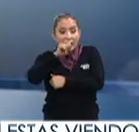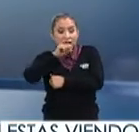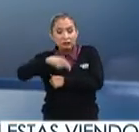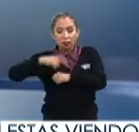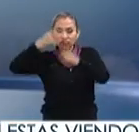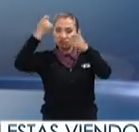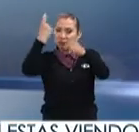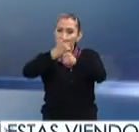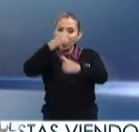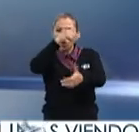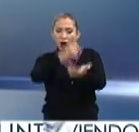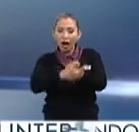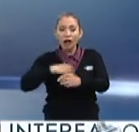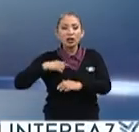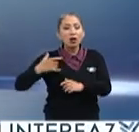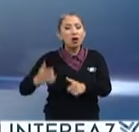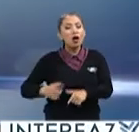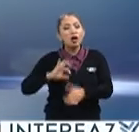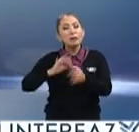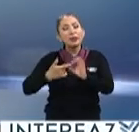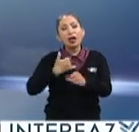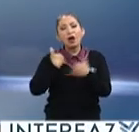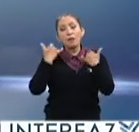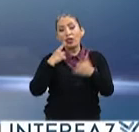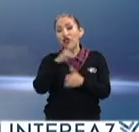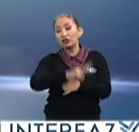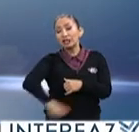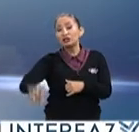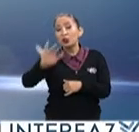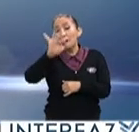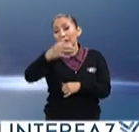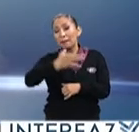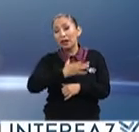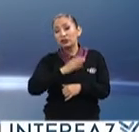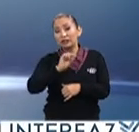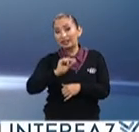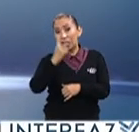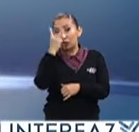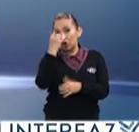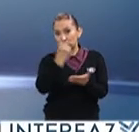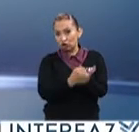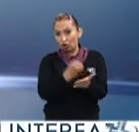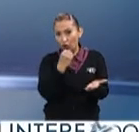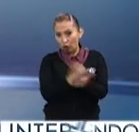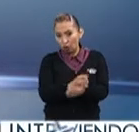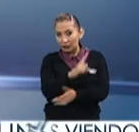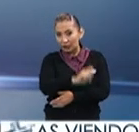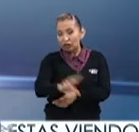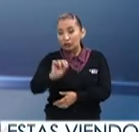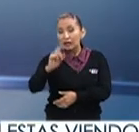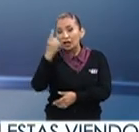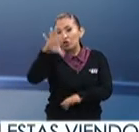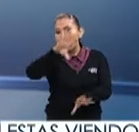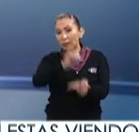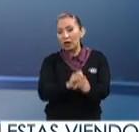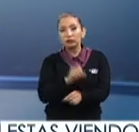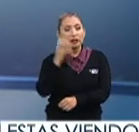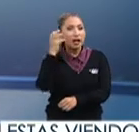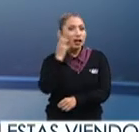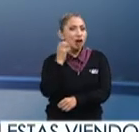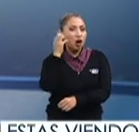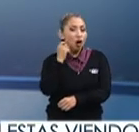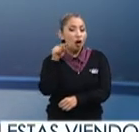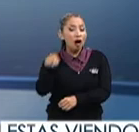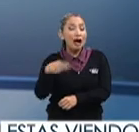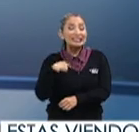domina el medallero de la Olimpiada Juvenil con 250 metales, 82 de ellos de oro, por 181 totales de Nuevo León, de